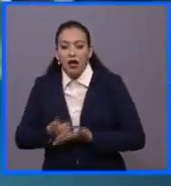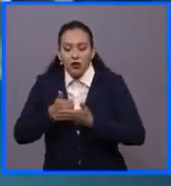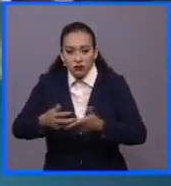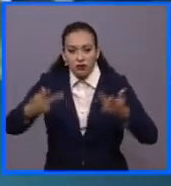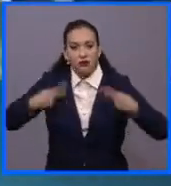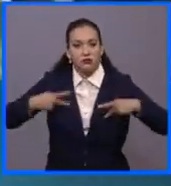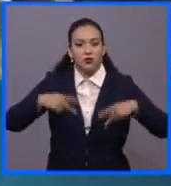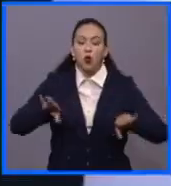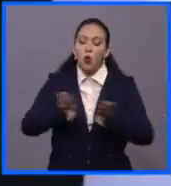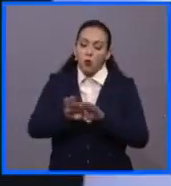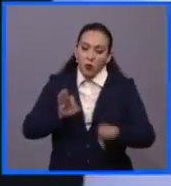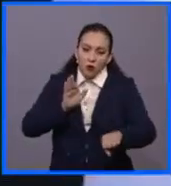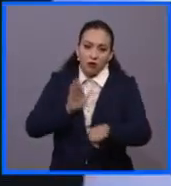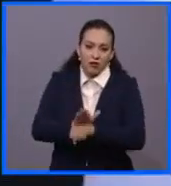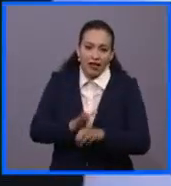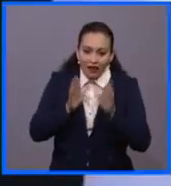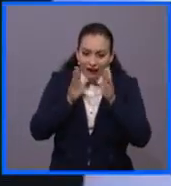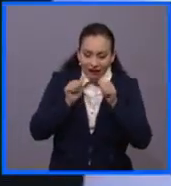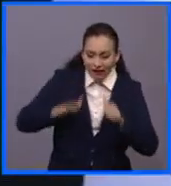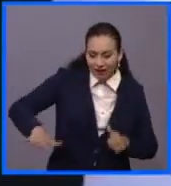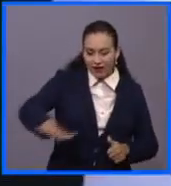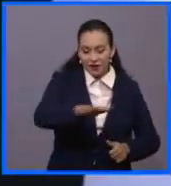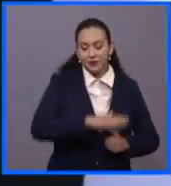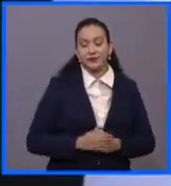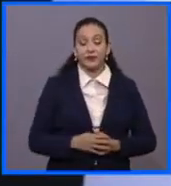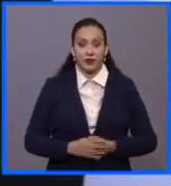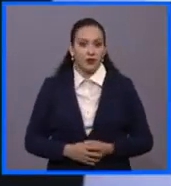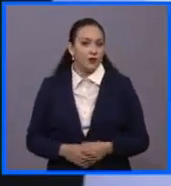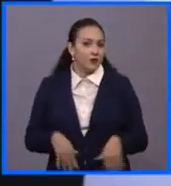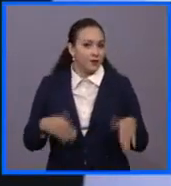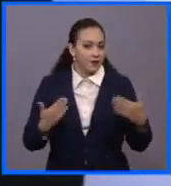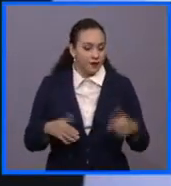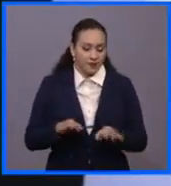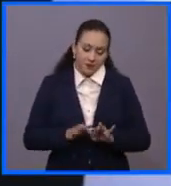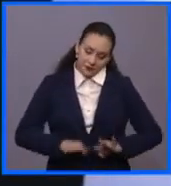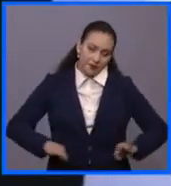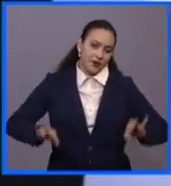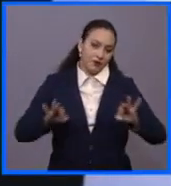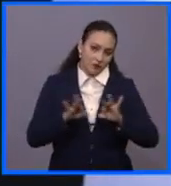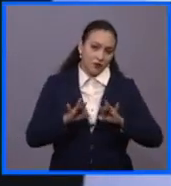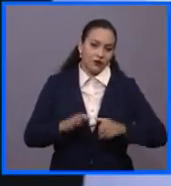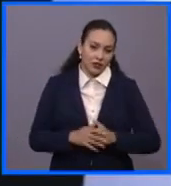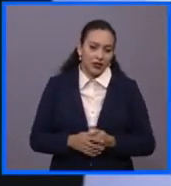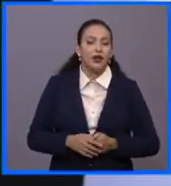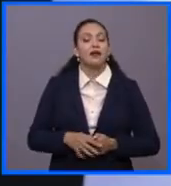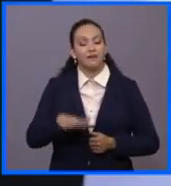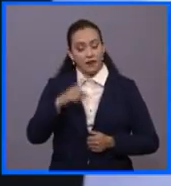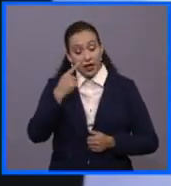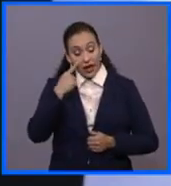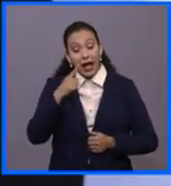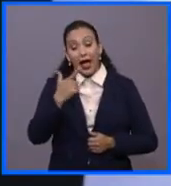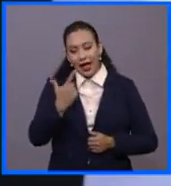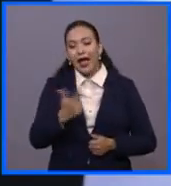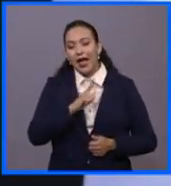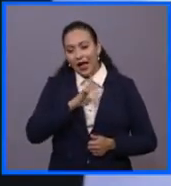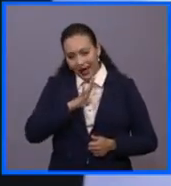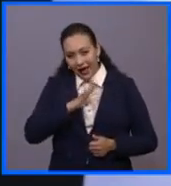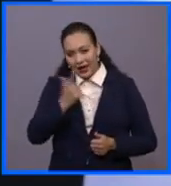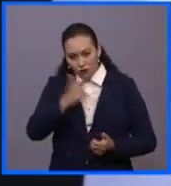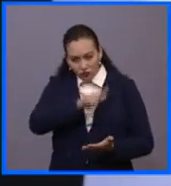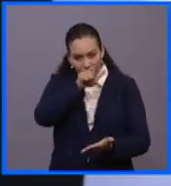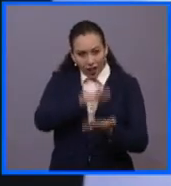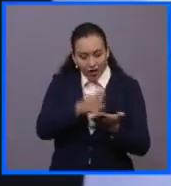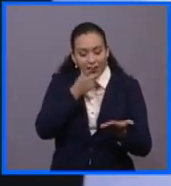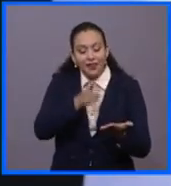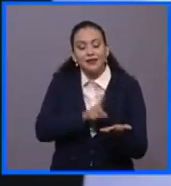Derecho Procesal Agrario. Una de las disciplinas más relevantes y nobles de nuestro país, que es el derecho agrario. Tan